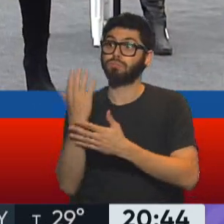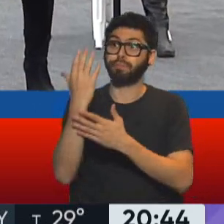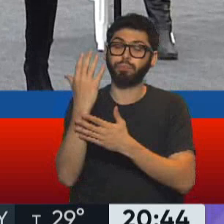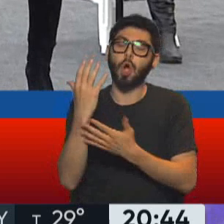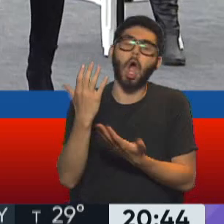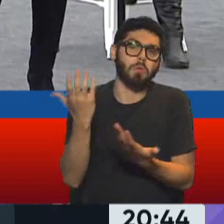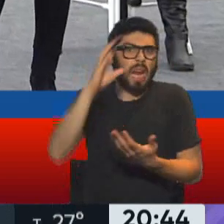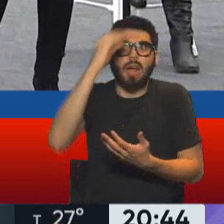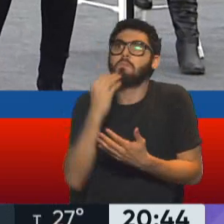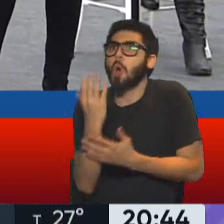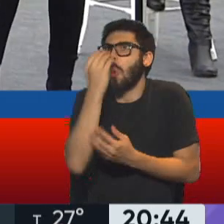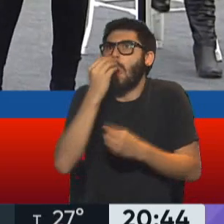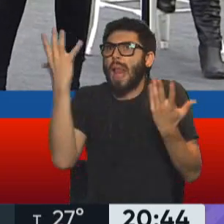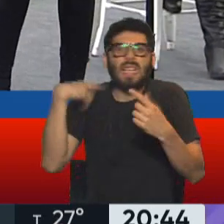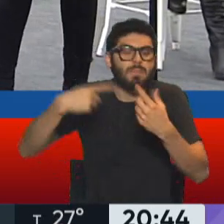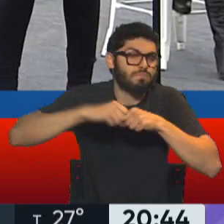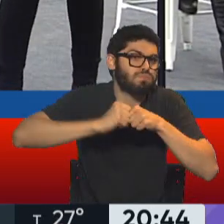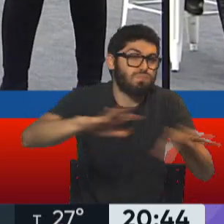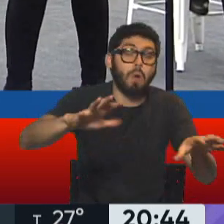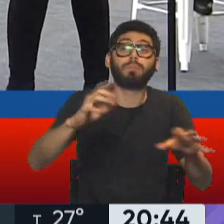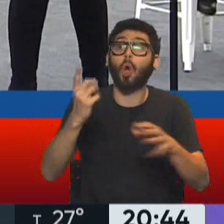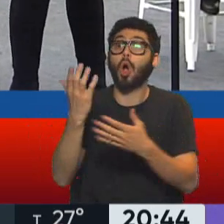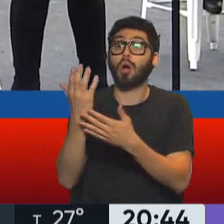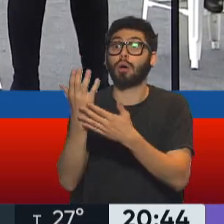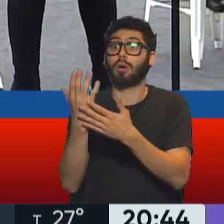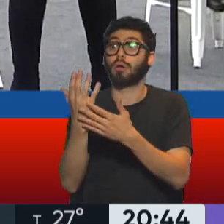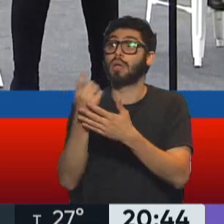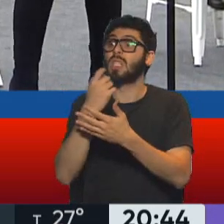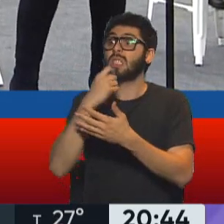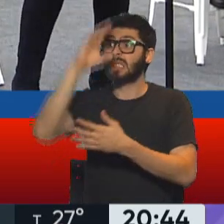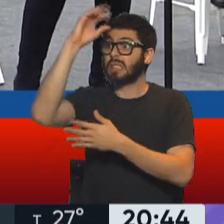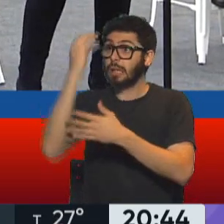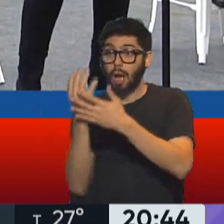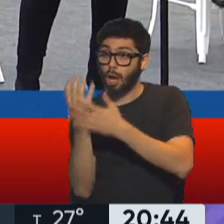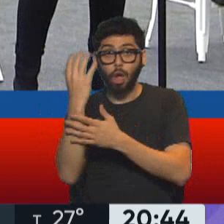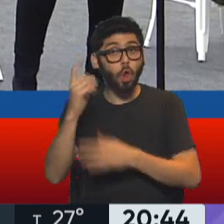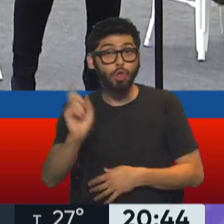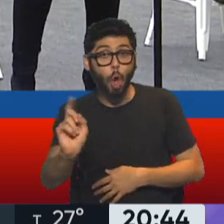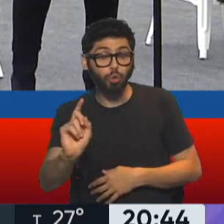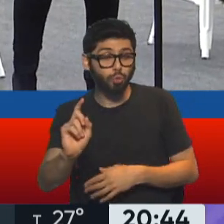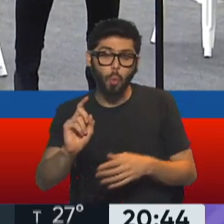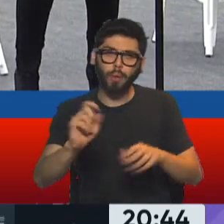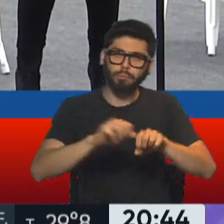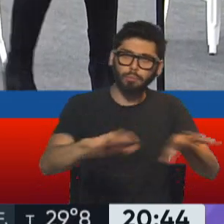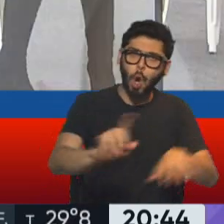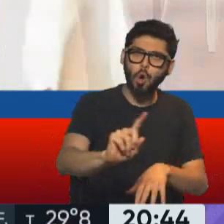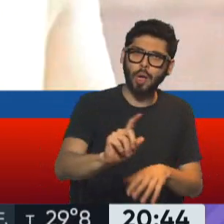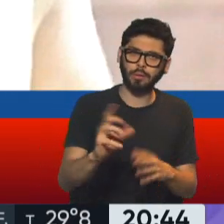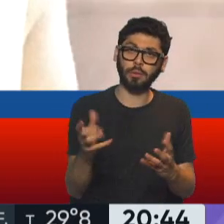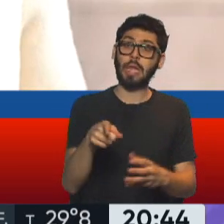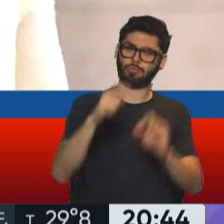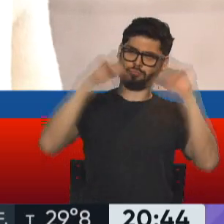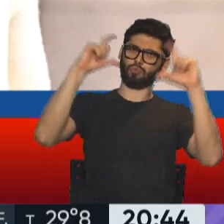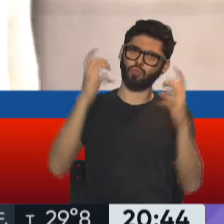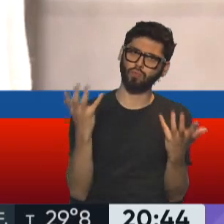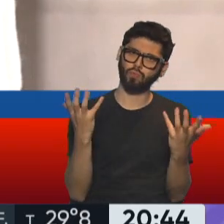Cristina, digamos cualquier cosa que Cristina tuitee tiene repercusión. Pero si no lo toma ella, no cobra relevancia. Los medios